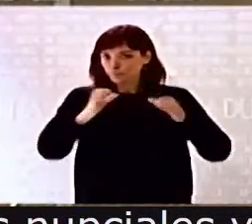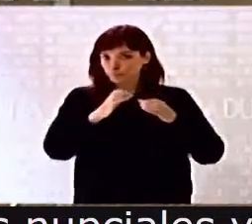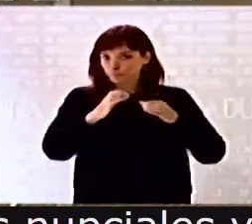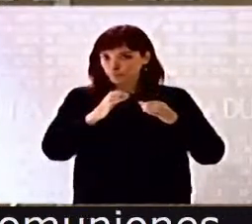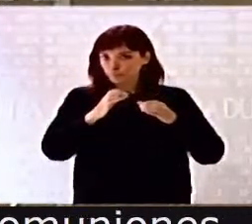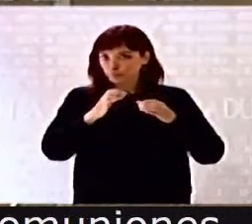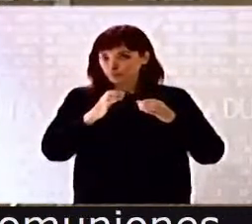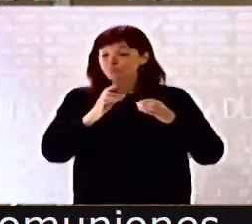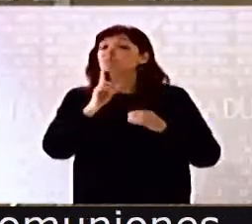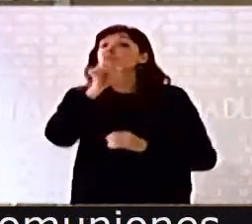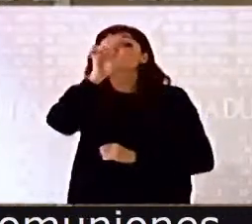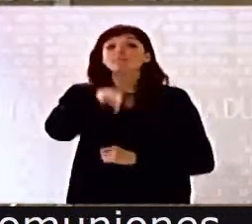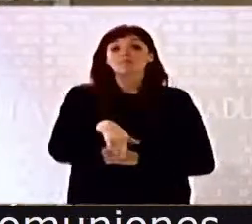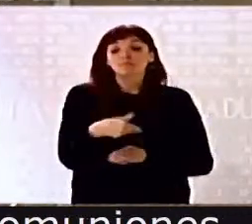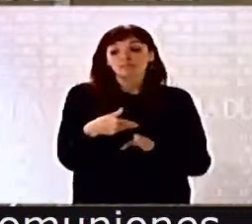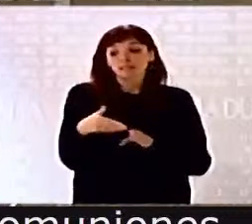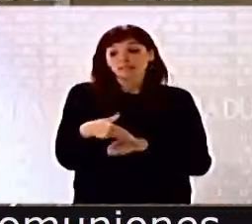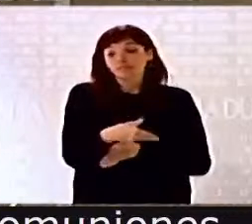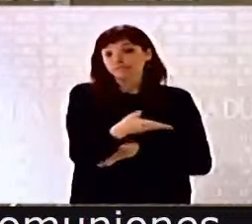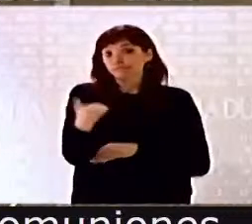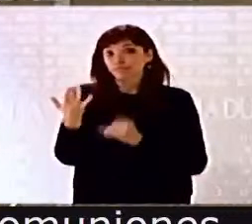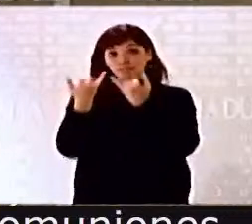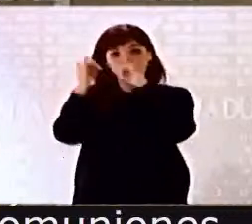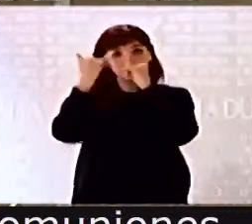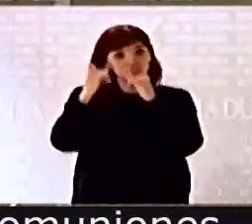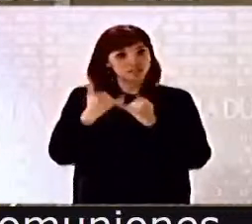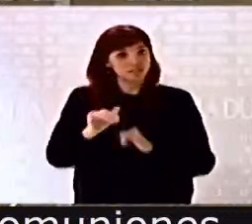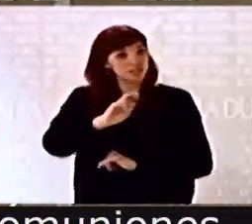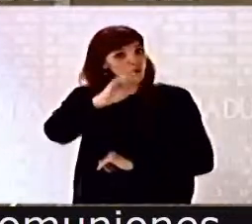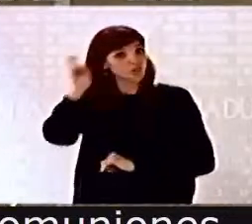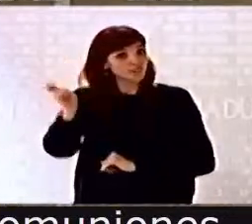Así como en el resto de las celebraciones,